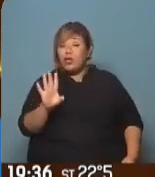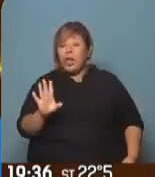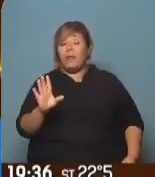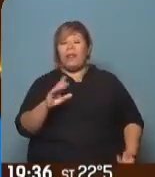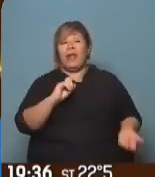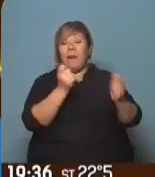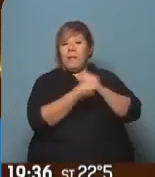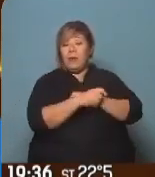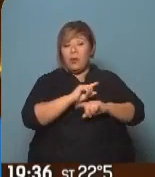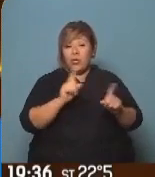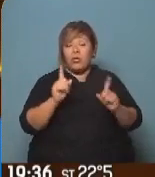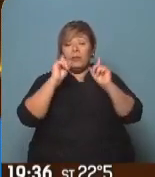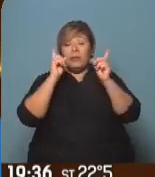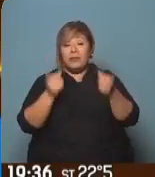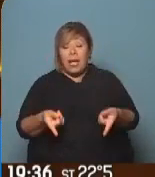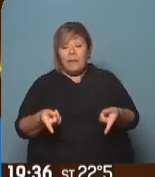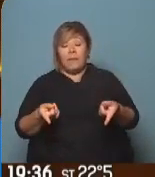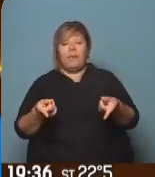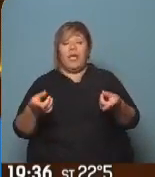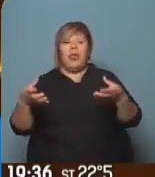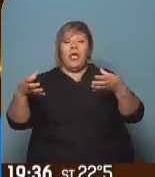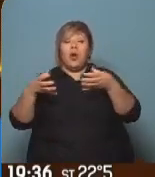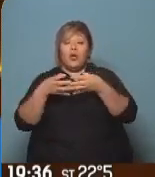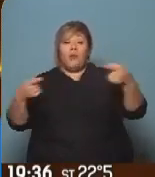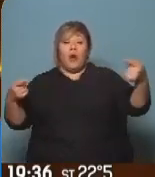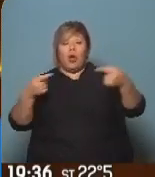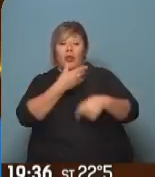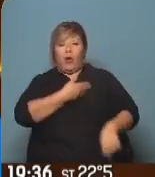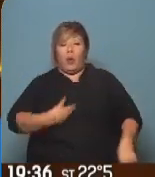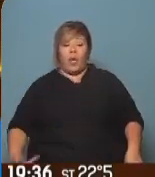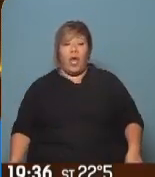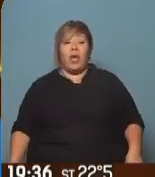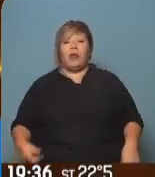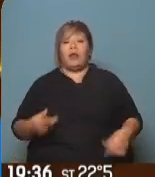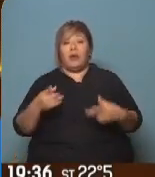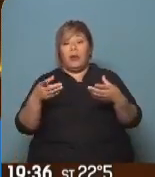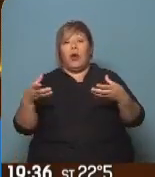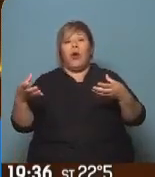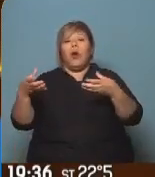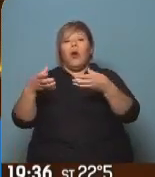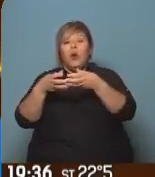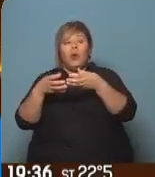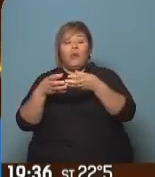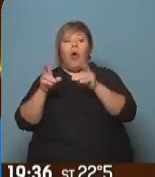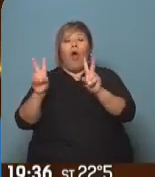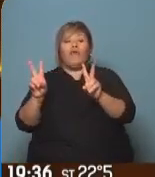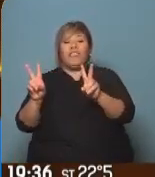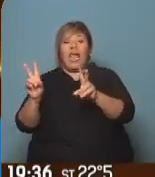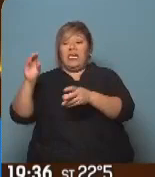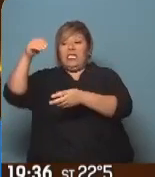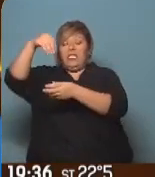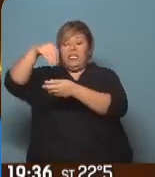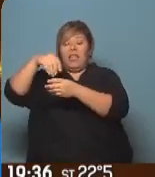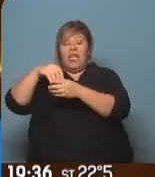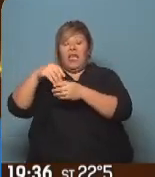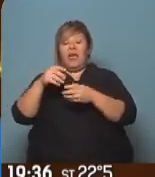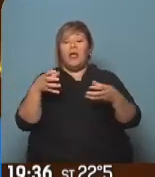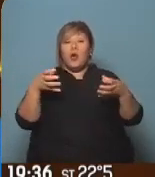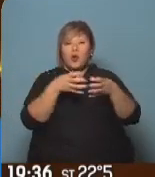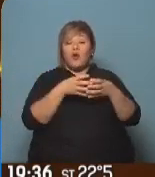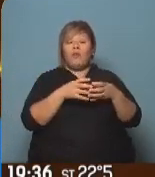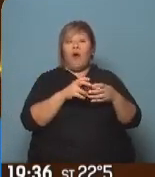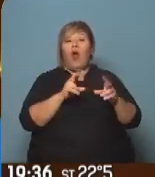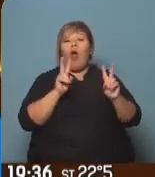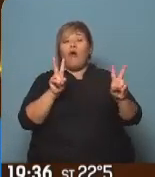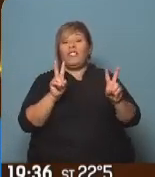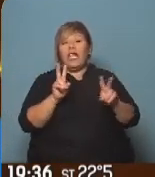la posibilidad, la chance de que haya también una interna en el oficialismo. Entonces es muy difícil aventurar. Lo que sí